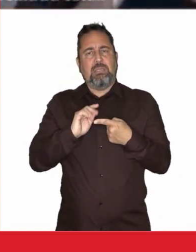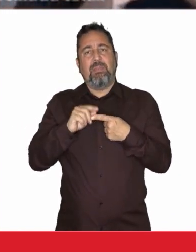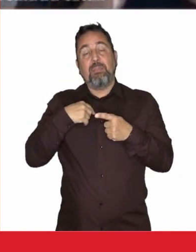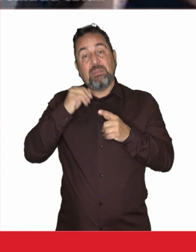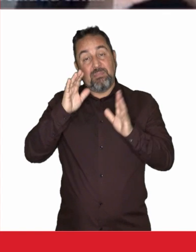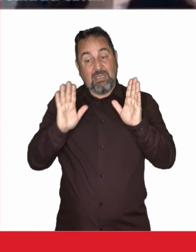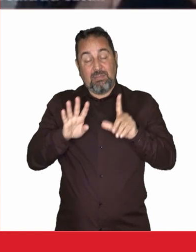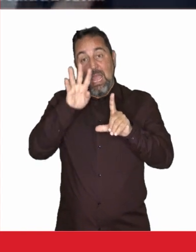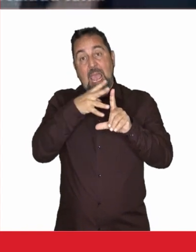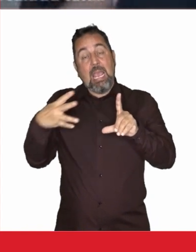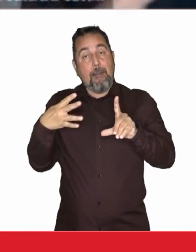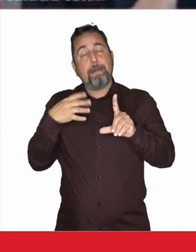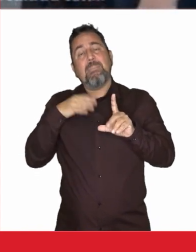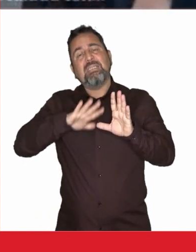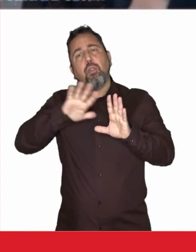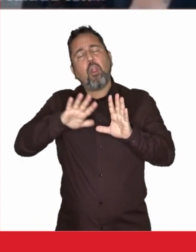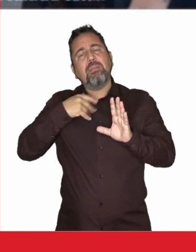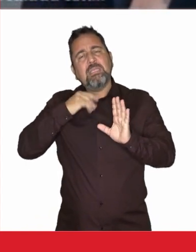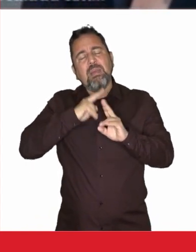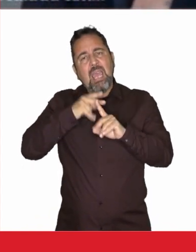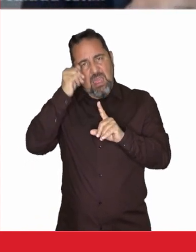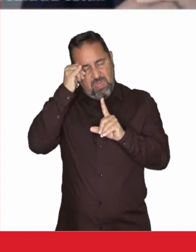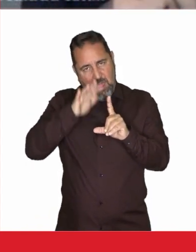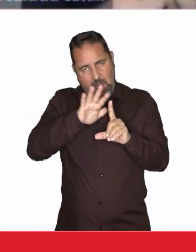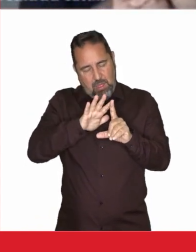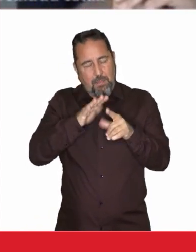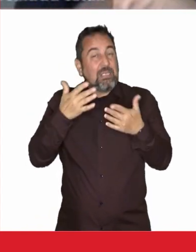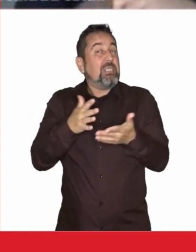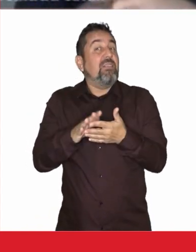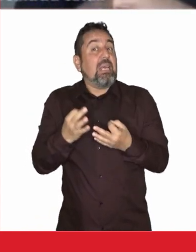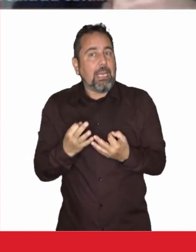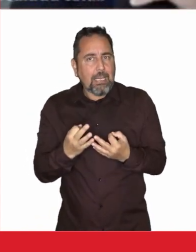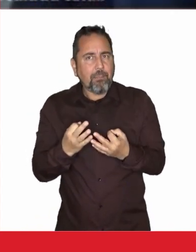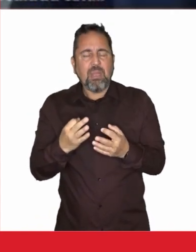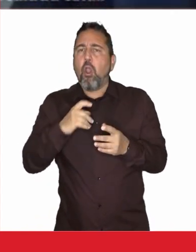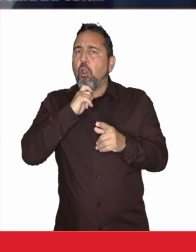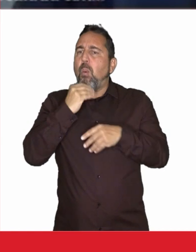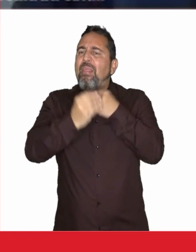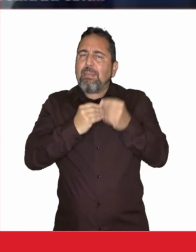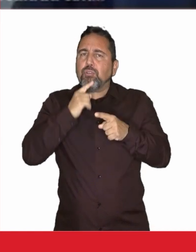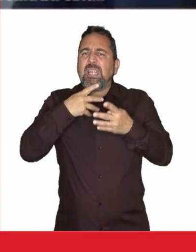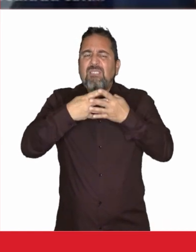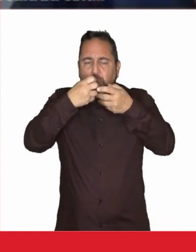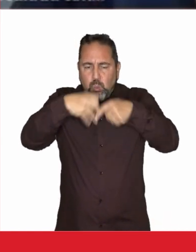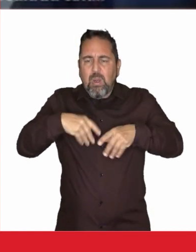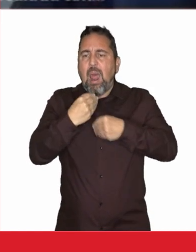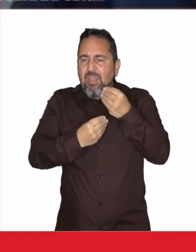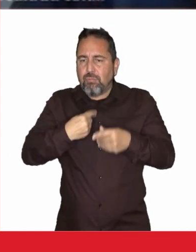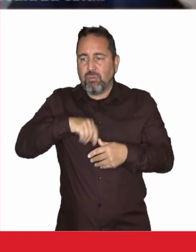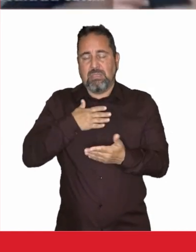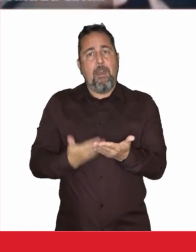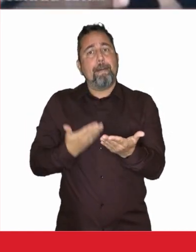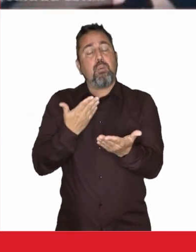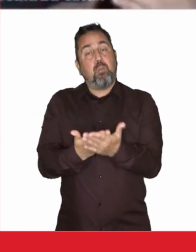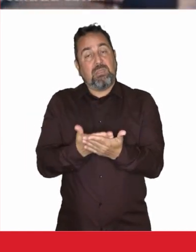estaríamos en el elemento de infraestructuras, en la parte izquierda del canvas, ¿vale? Porque lo que van a hacer es determinar cómo establecemos